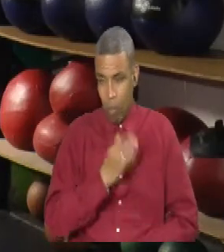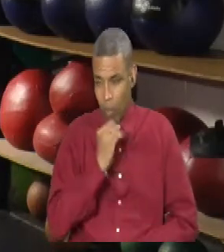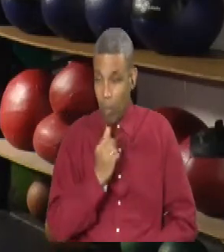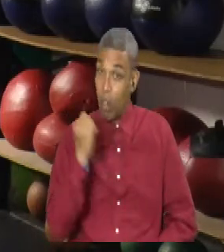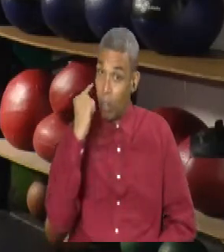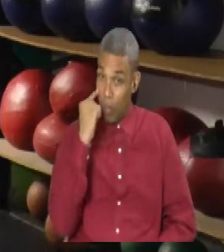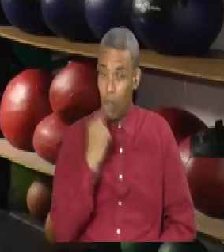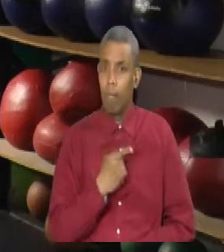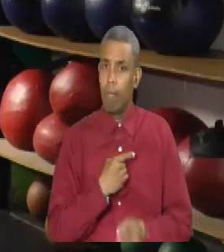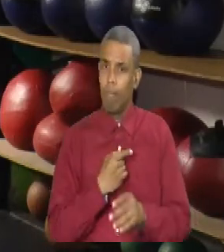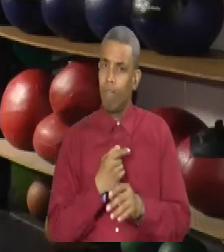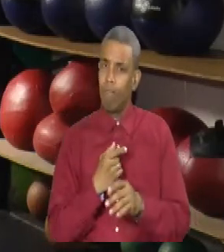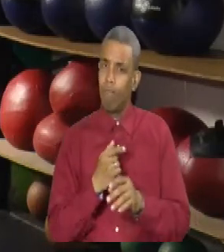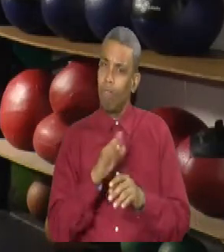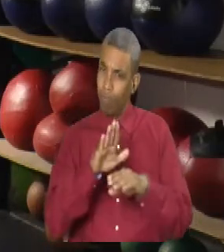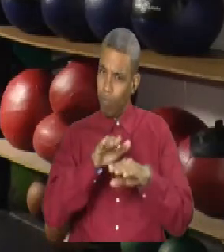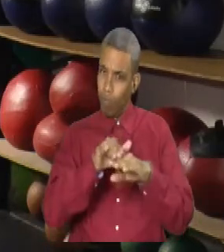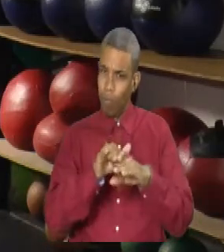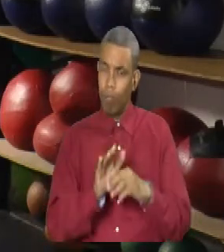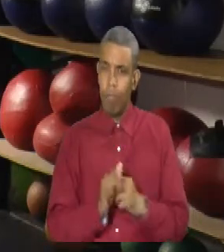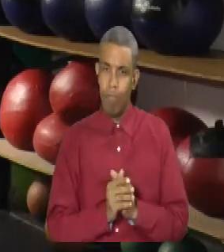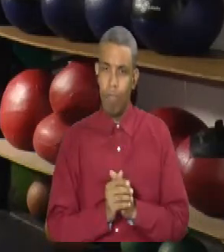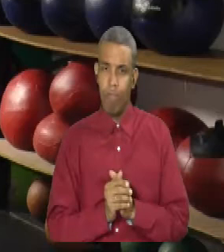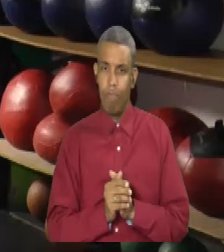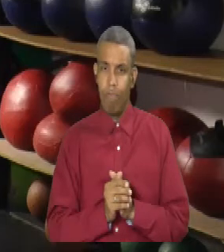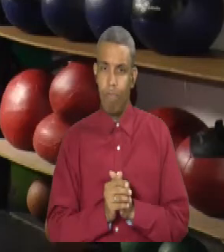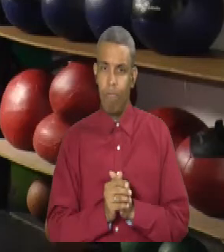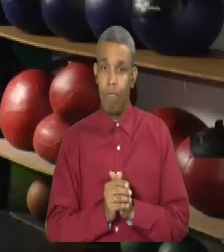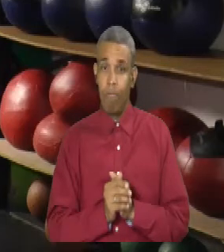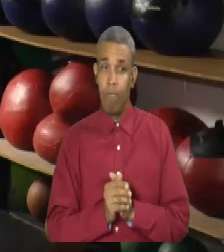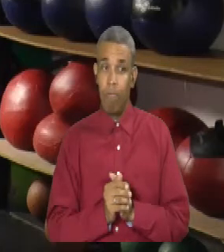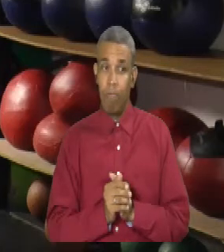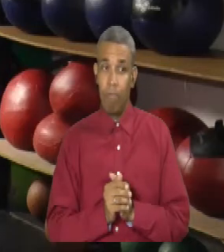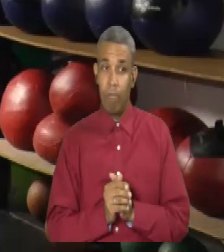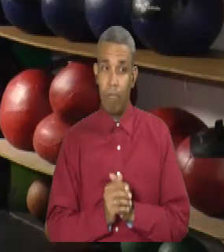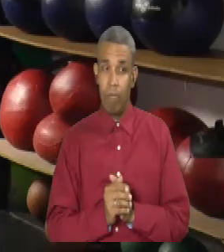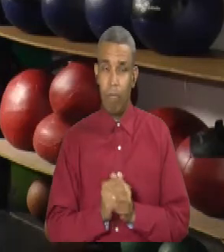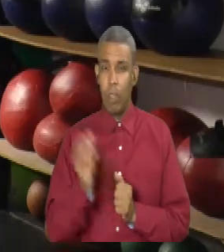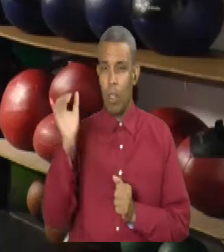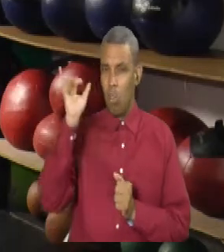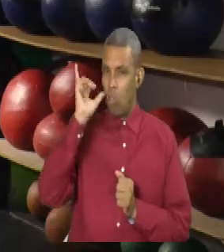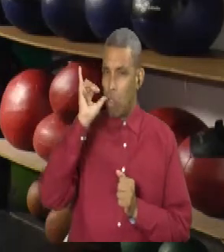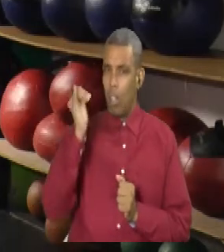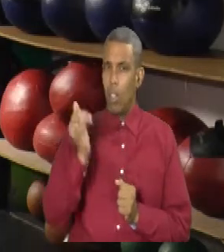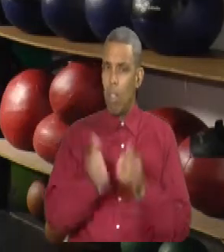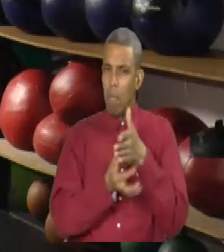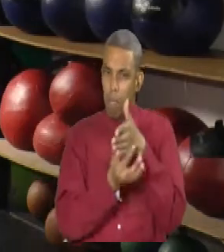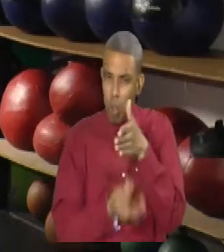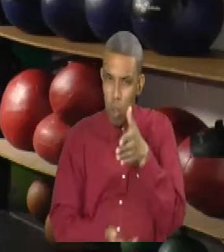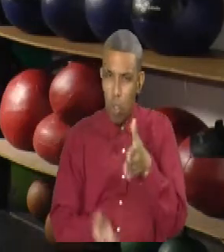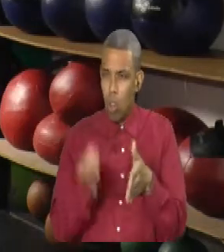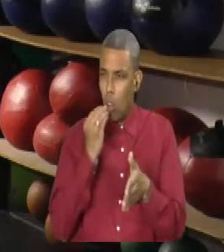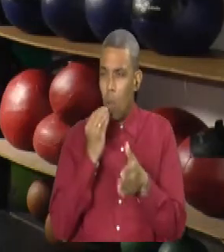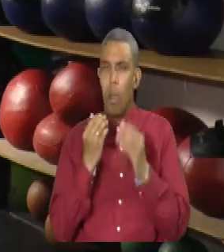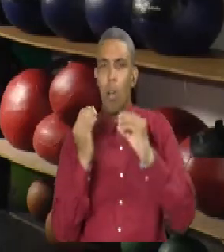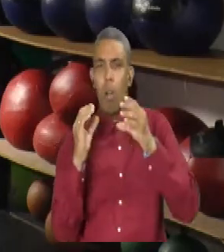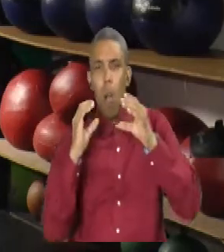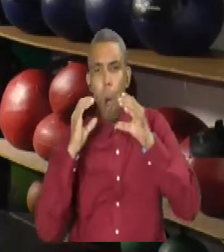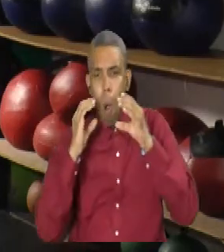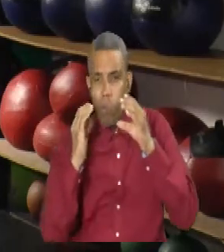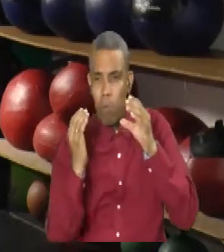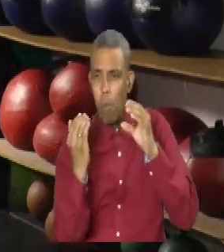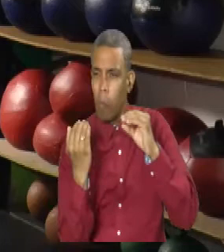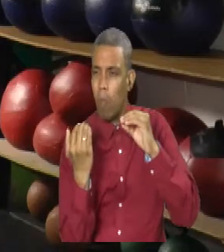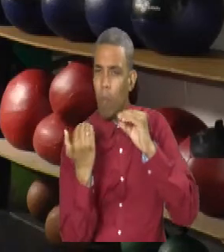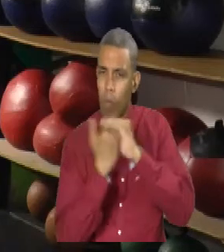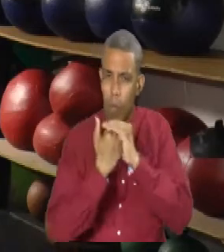mucha claridad lo básico. Yo vuelvo y repito, la gaseosa, los fritos, las comidas rápidas entre semana, día y